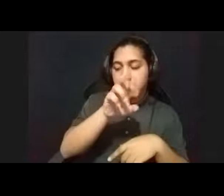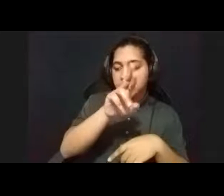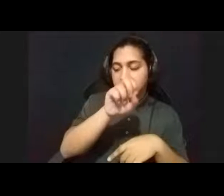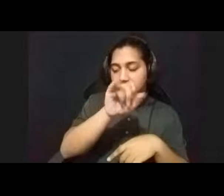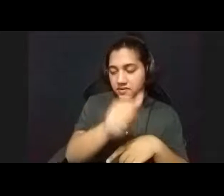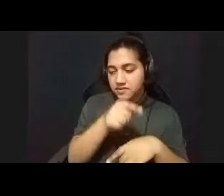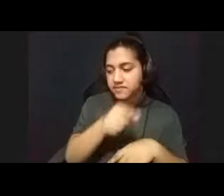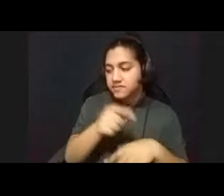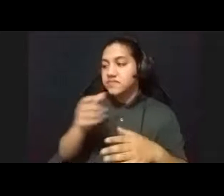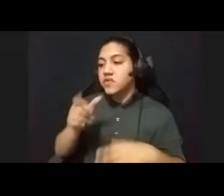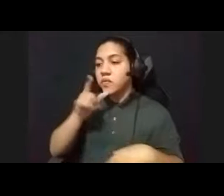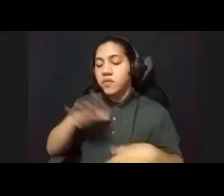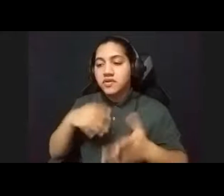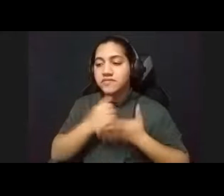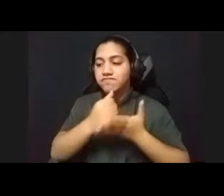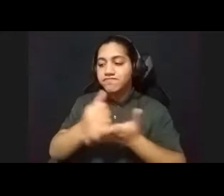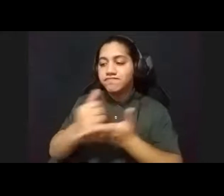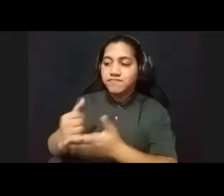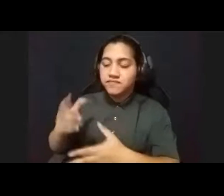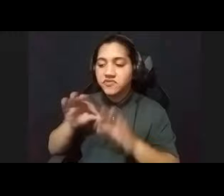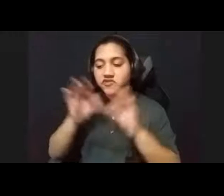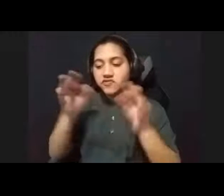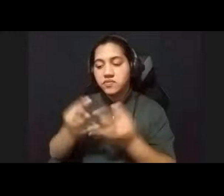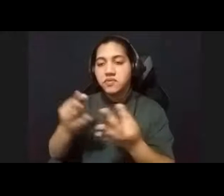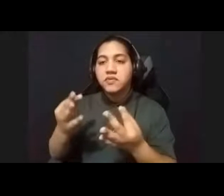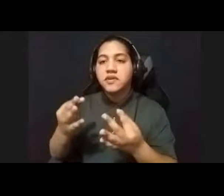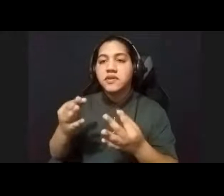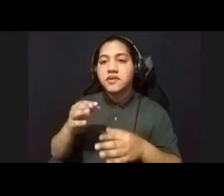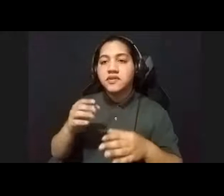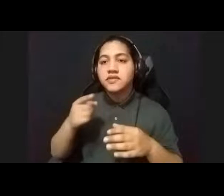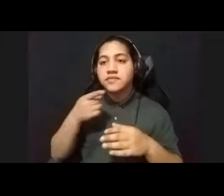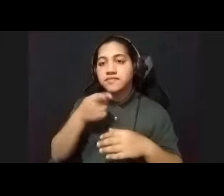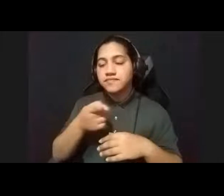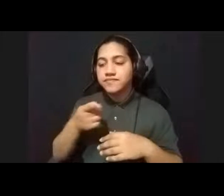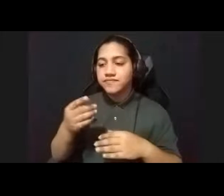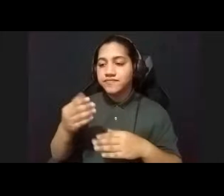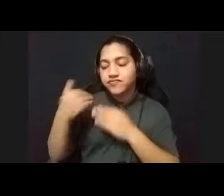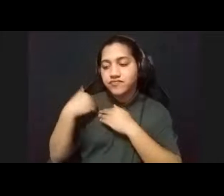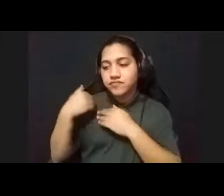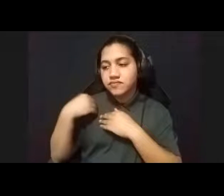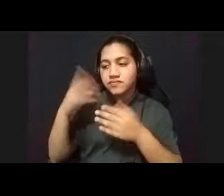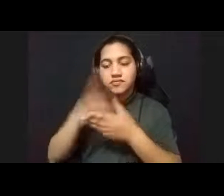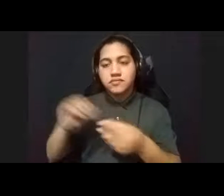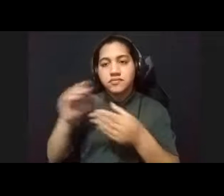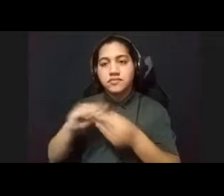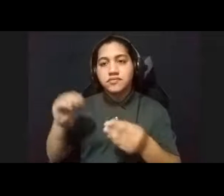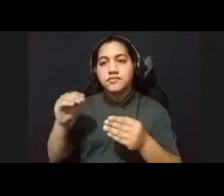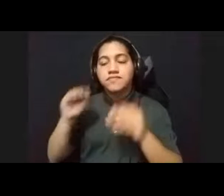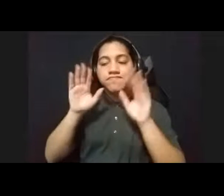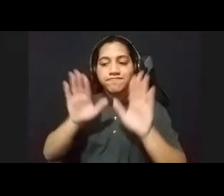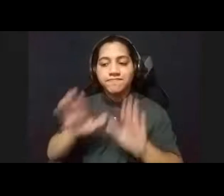lugar de muchas mujeres que dentro del núcleo familiar persa ejercían el rol de contadoras de cuentos